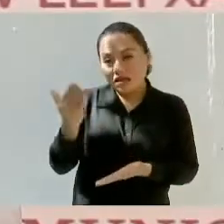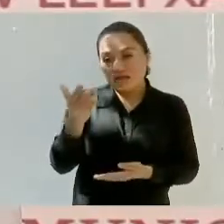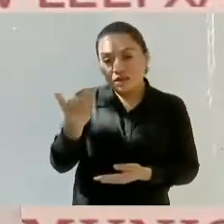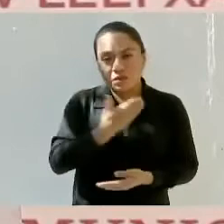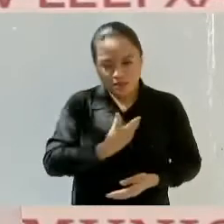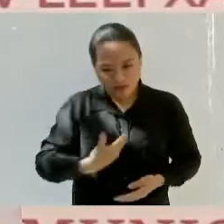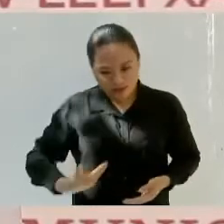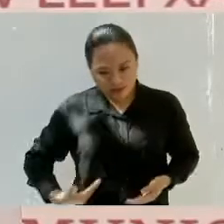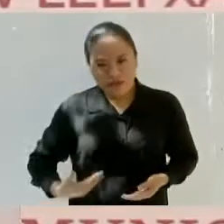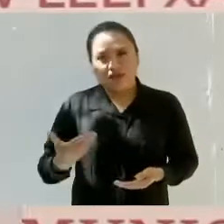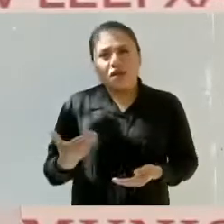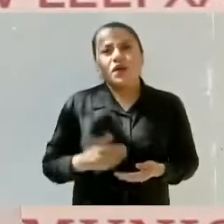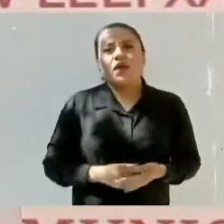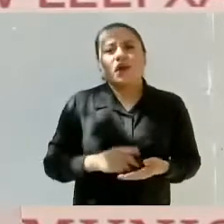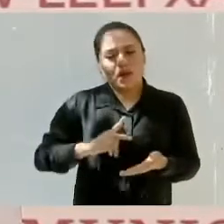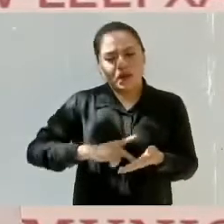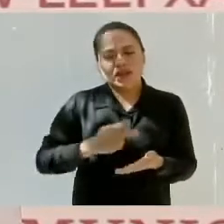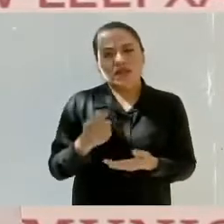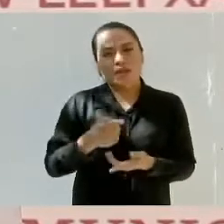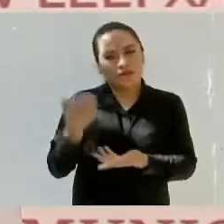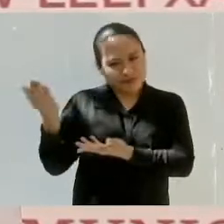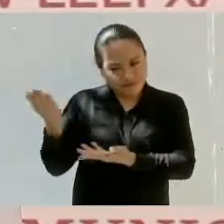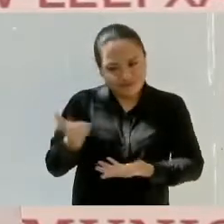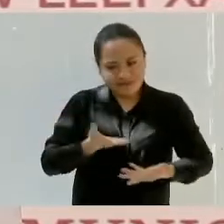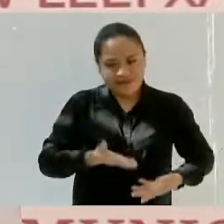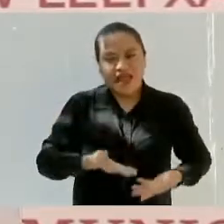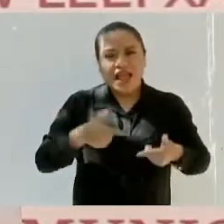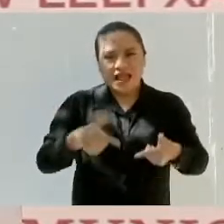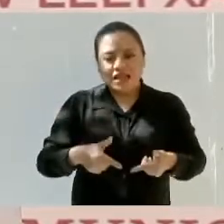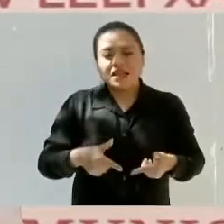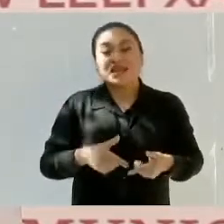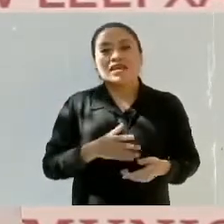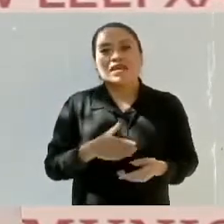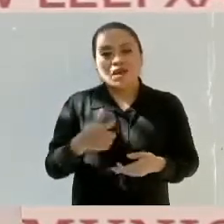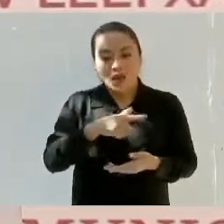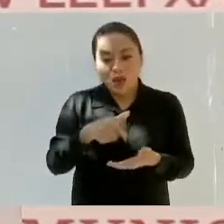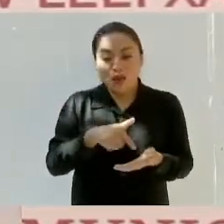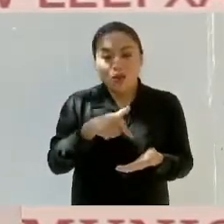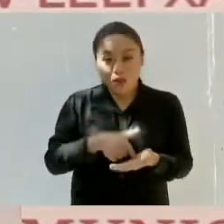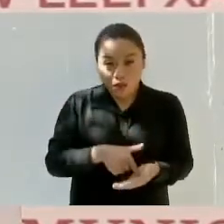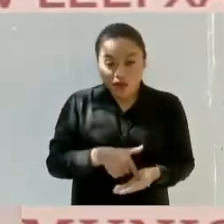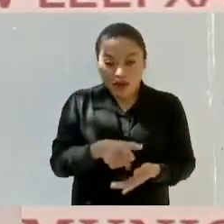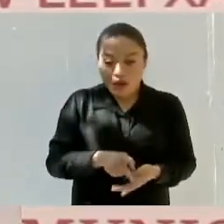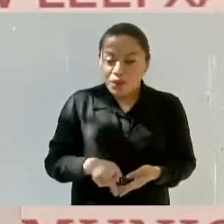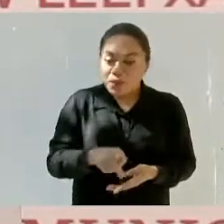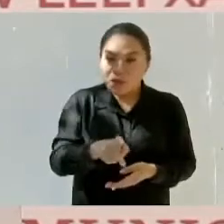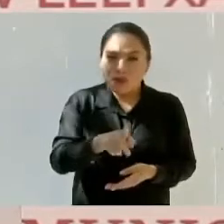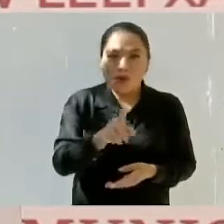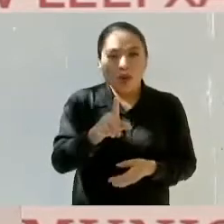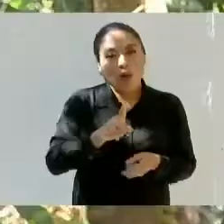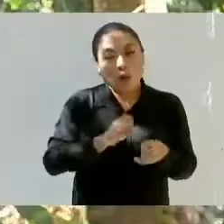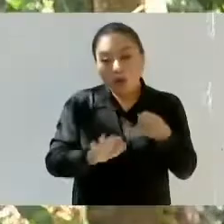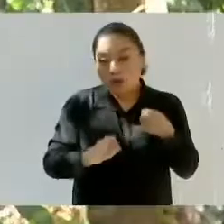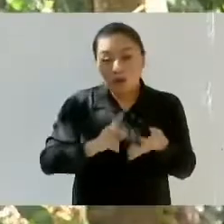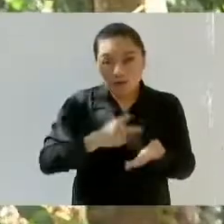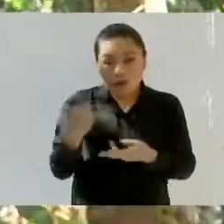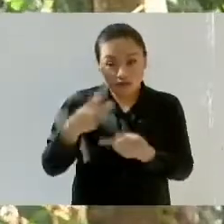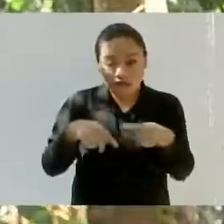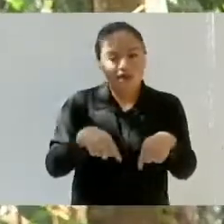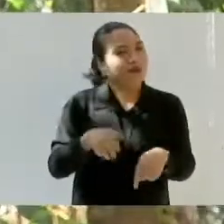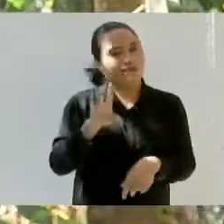por nuevamente estar en nuestro municipio, esperando que no sea la última vez que nos visite, esperando